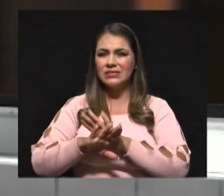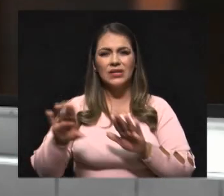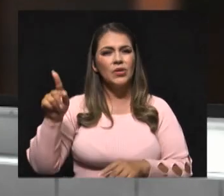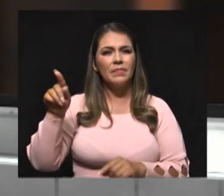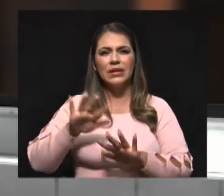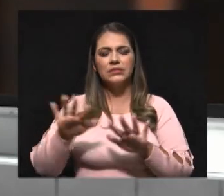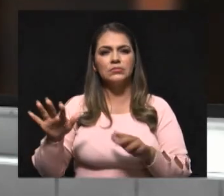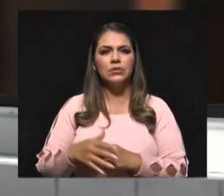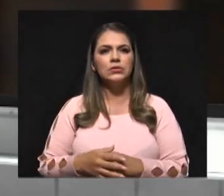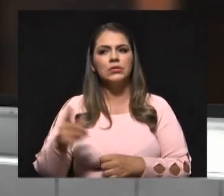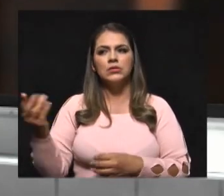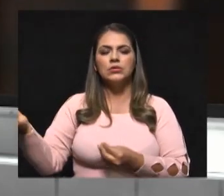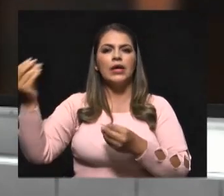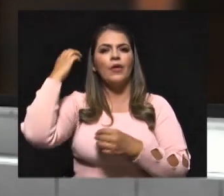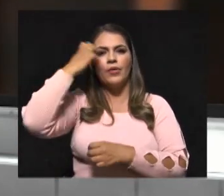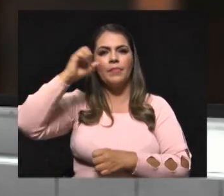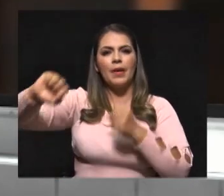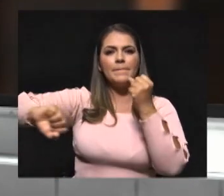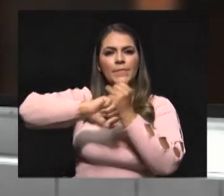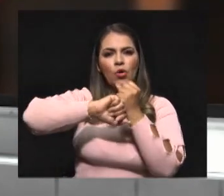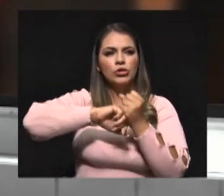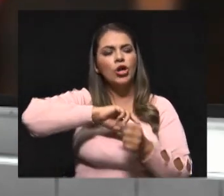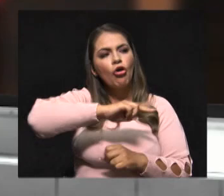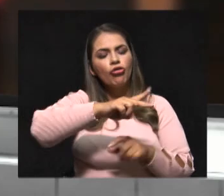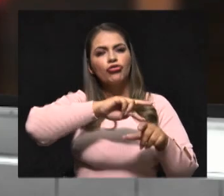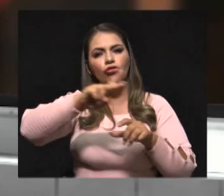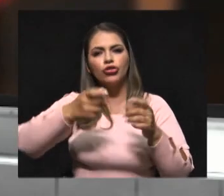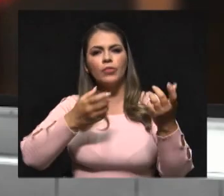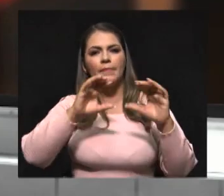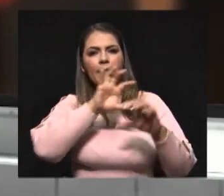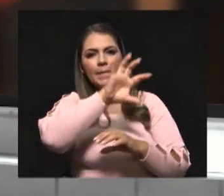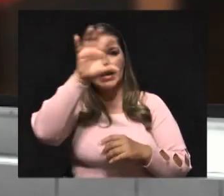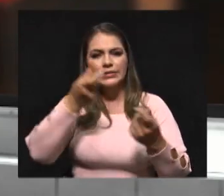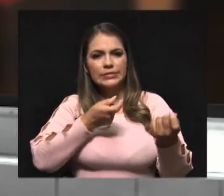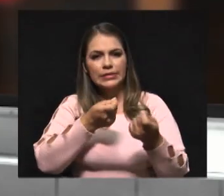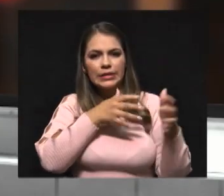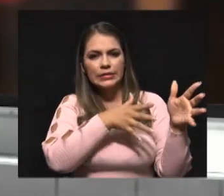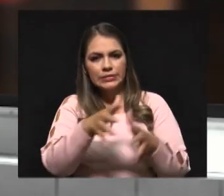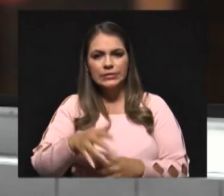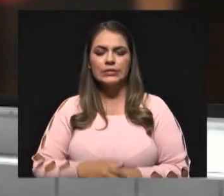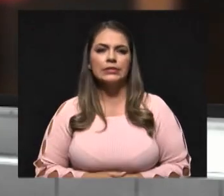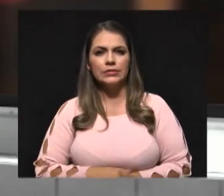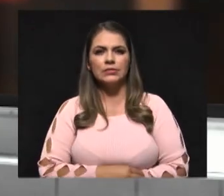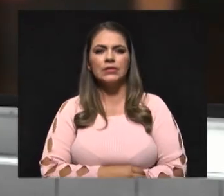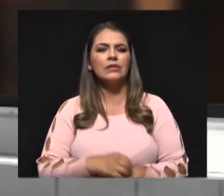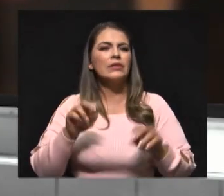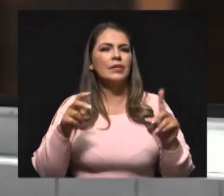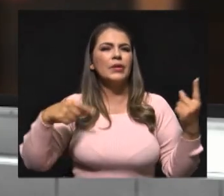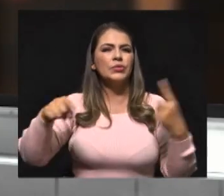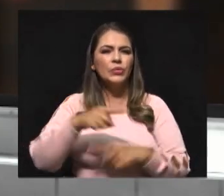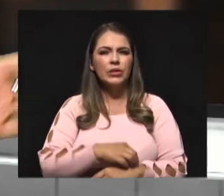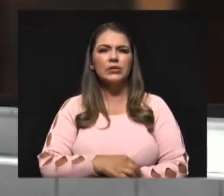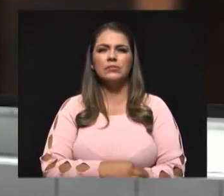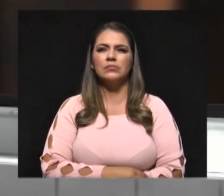centros y están apoyando a que otros destinos emergentes se capaciten en toda esta atención del turismo y en todo el